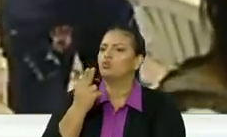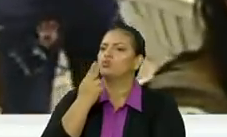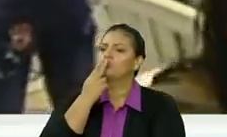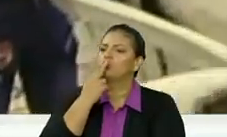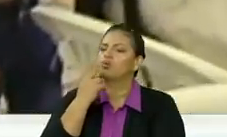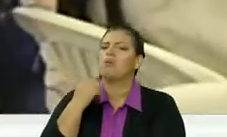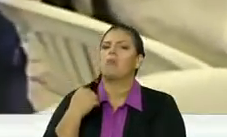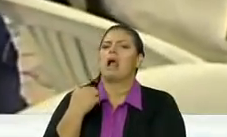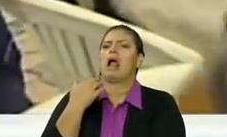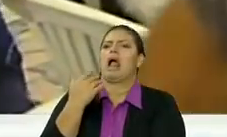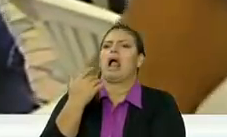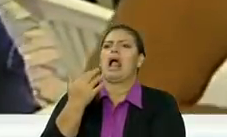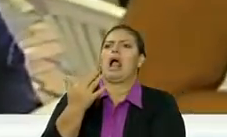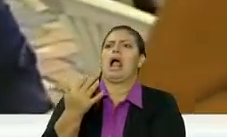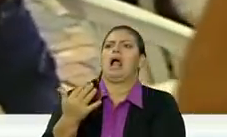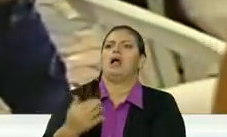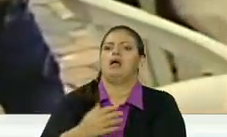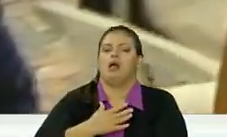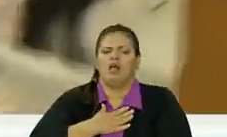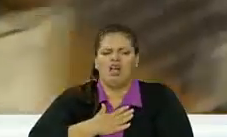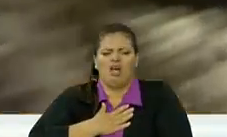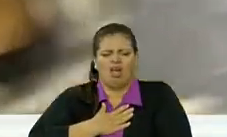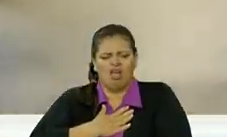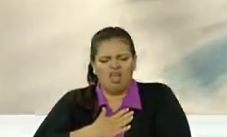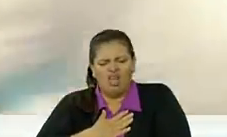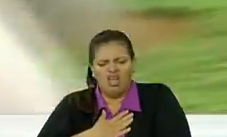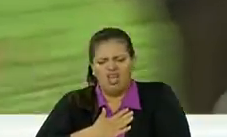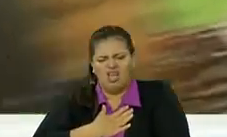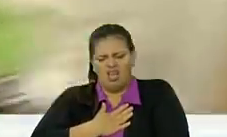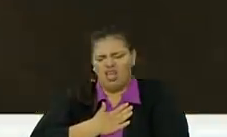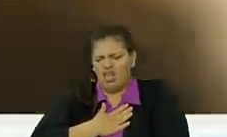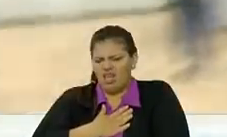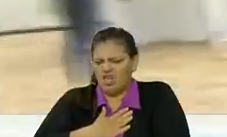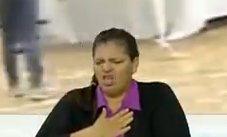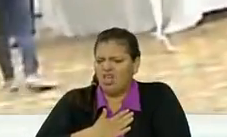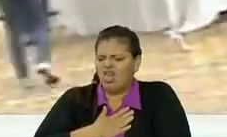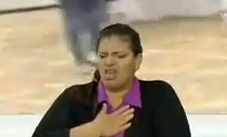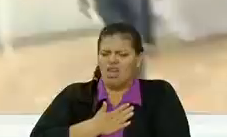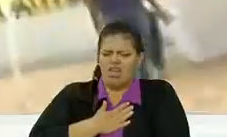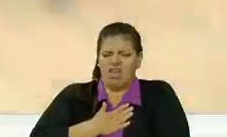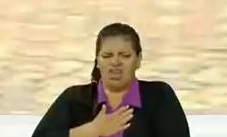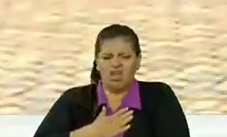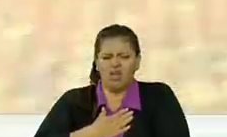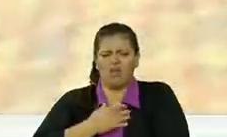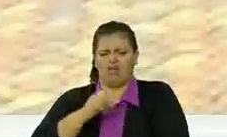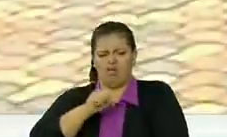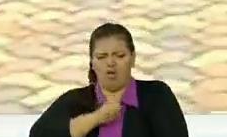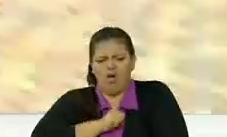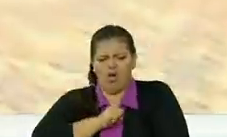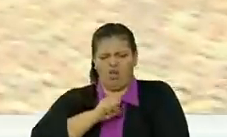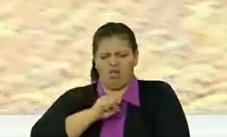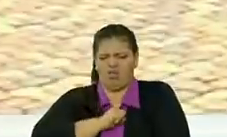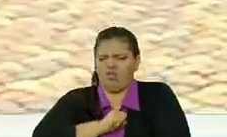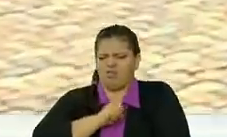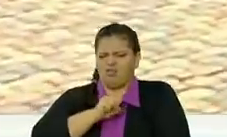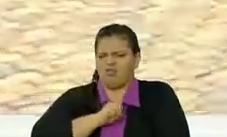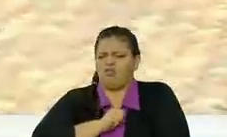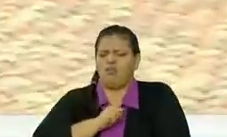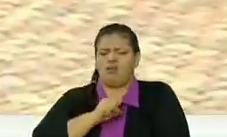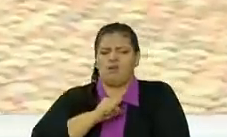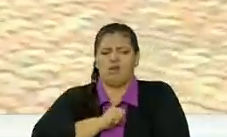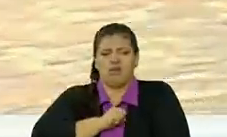expectoración frecuente, ese cansancio manifiesto y sobre todo el riesgo de correr, de tener cáncer de pulmón,